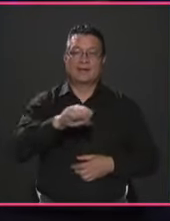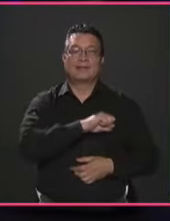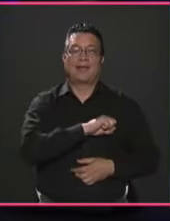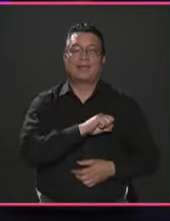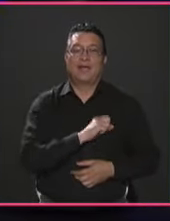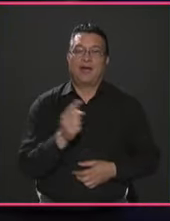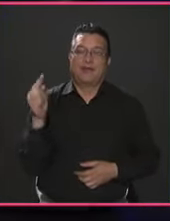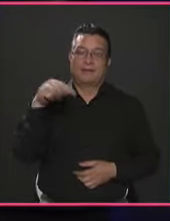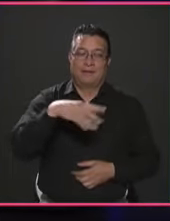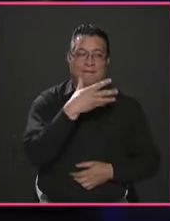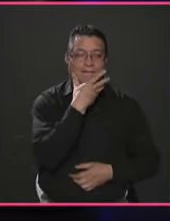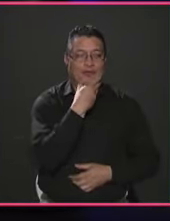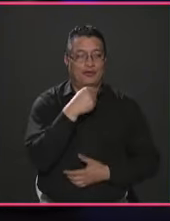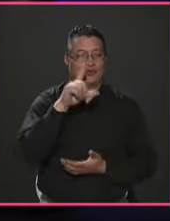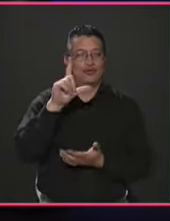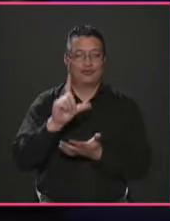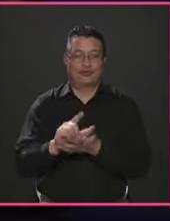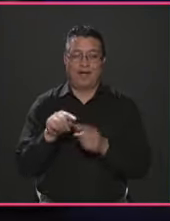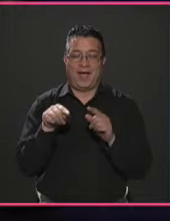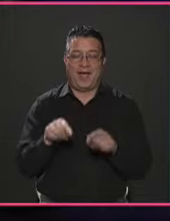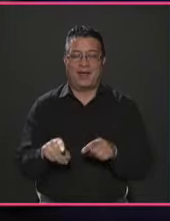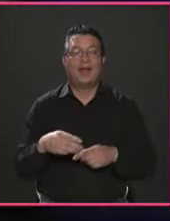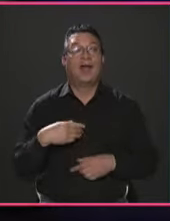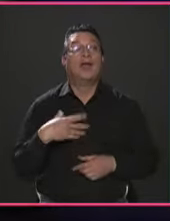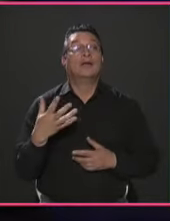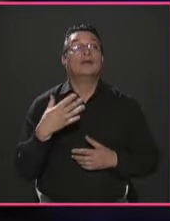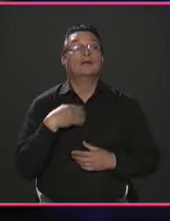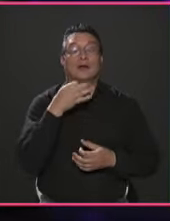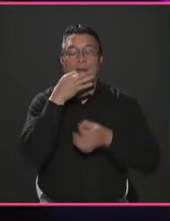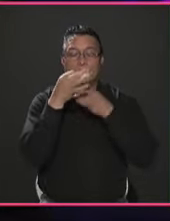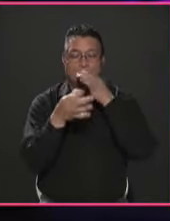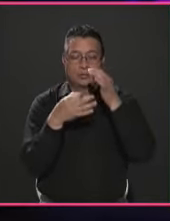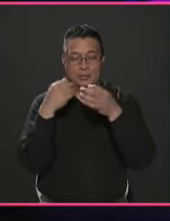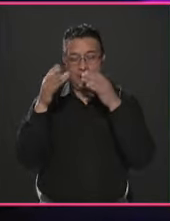gustaría compartirles es